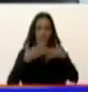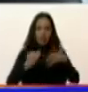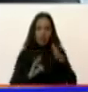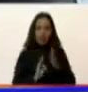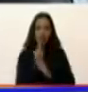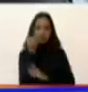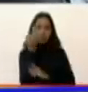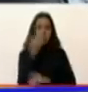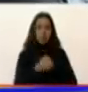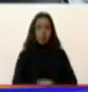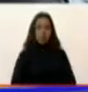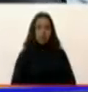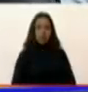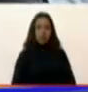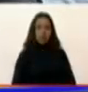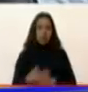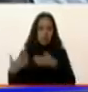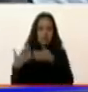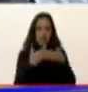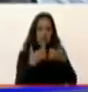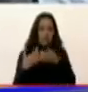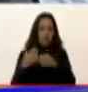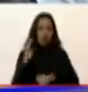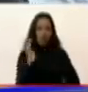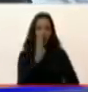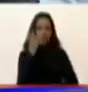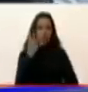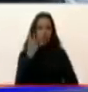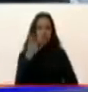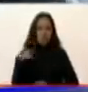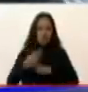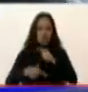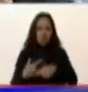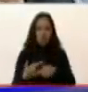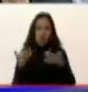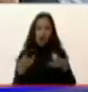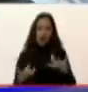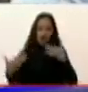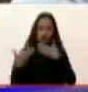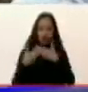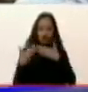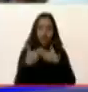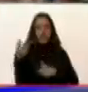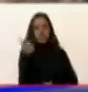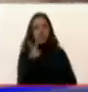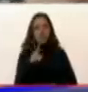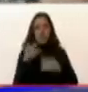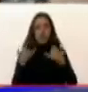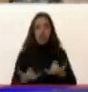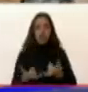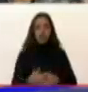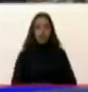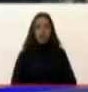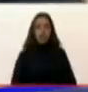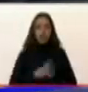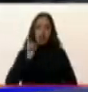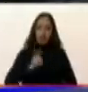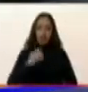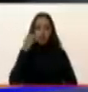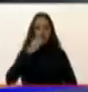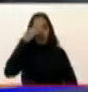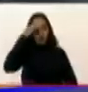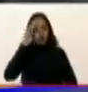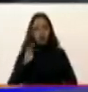fue el texto fundacional de la guerra de cuarta generación que azota Venezuela en este momento, que azota Cuba, que